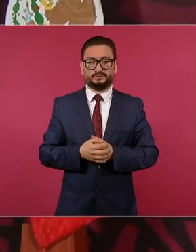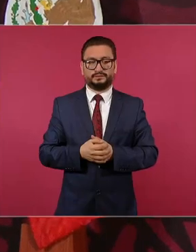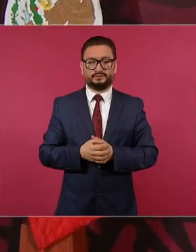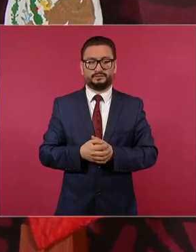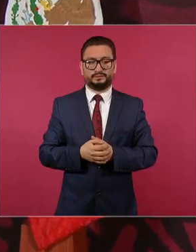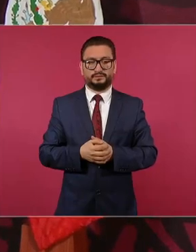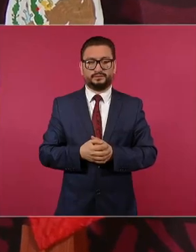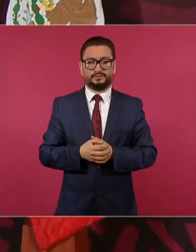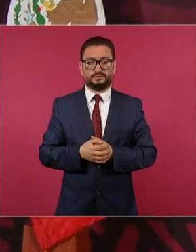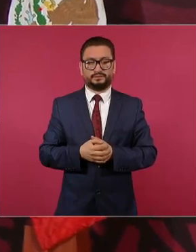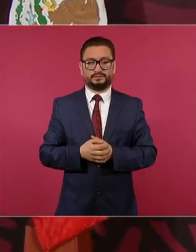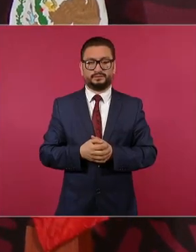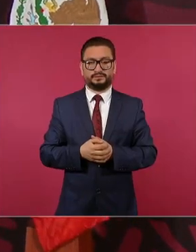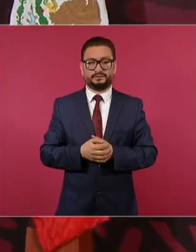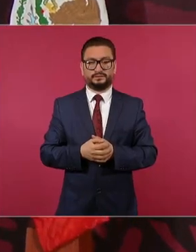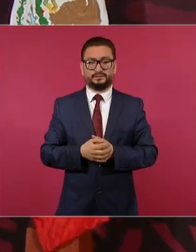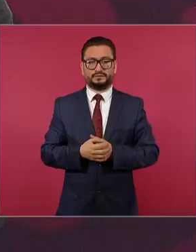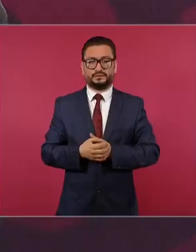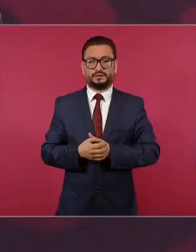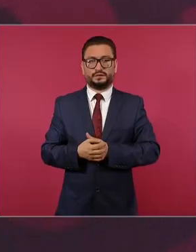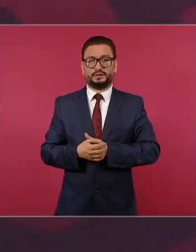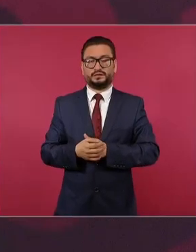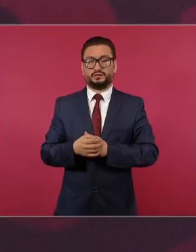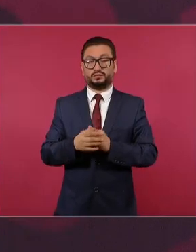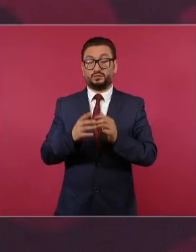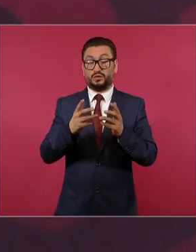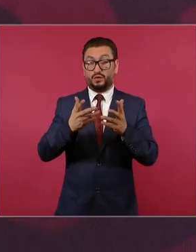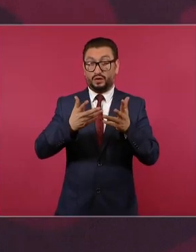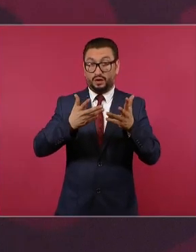Nada más en eficacia,